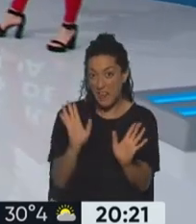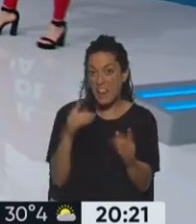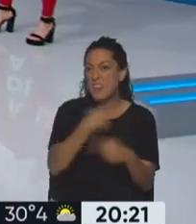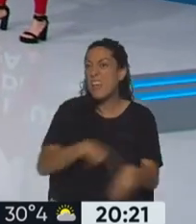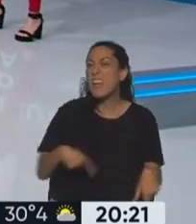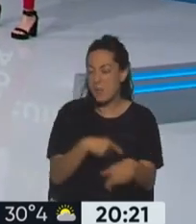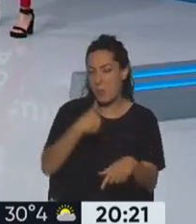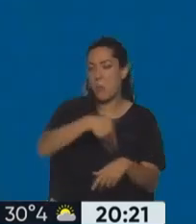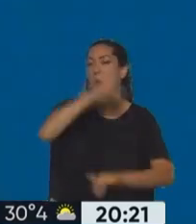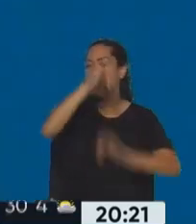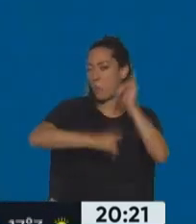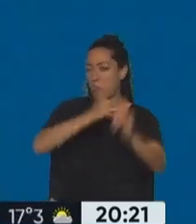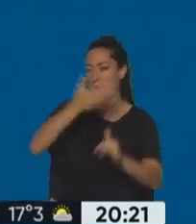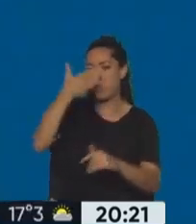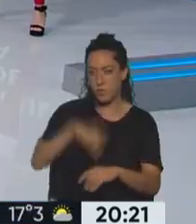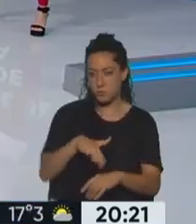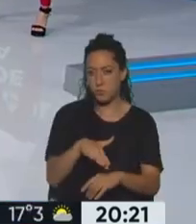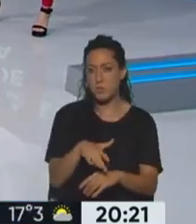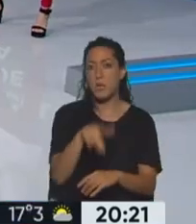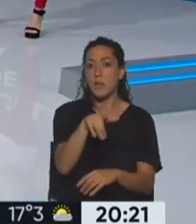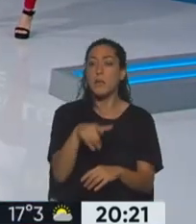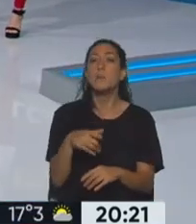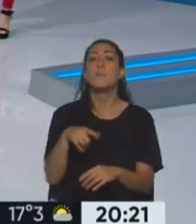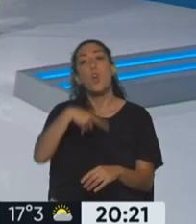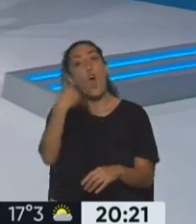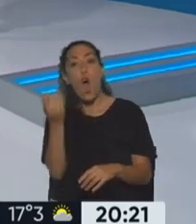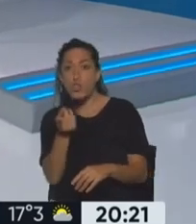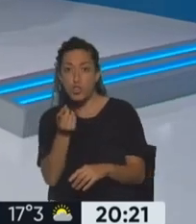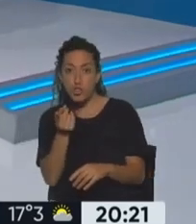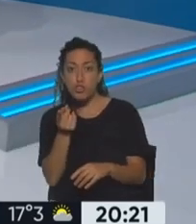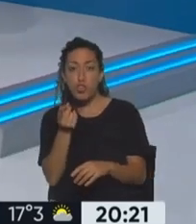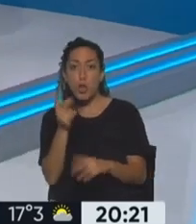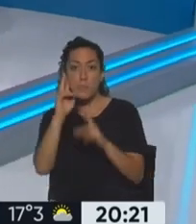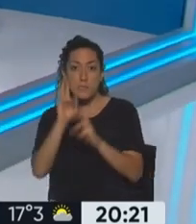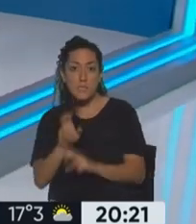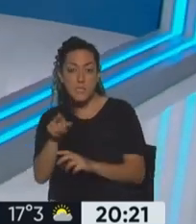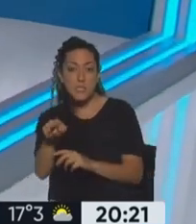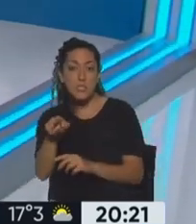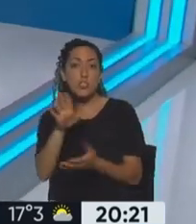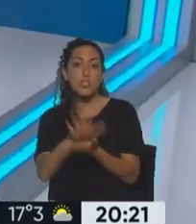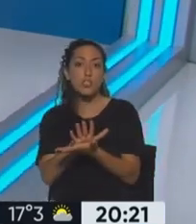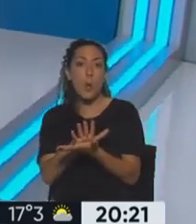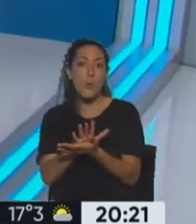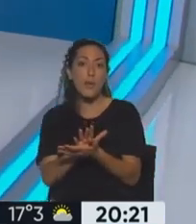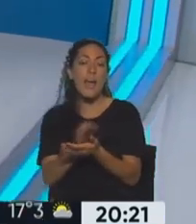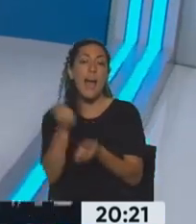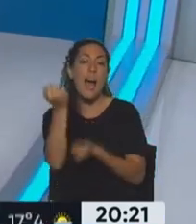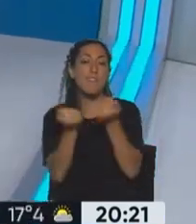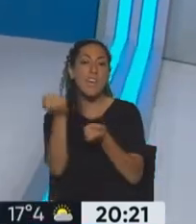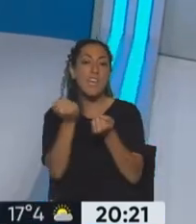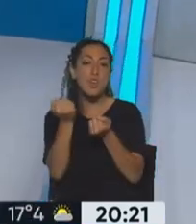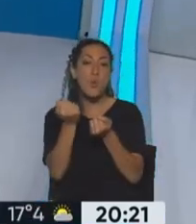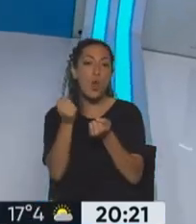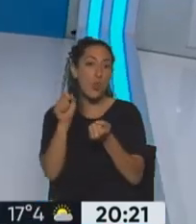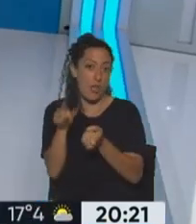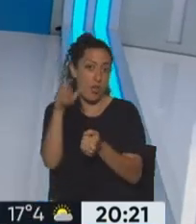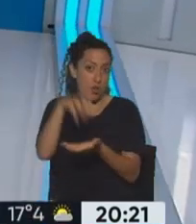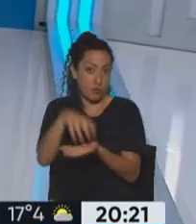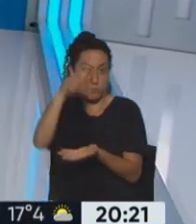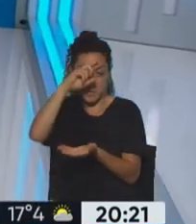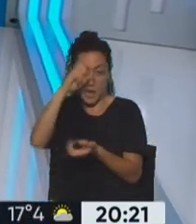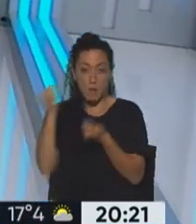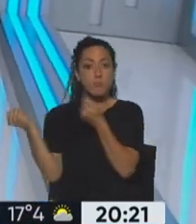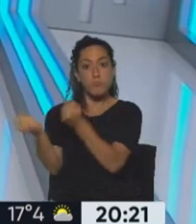por ahora. Así empieza, con sumario. El otro sumario era por el uso de un vehículo que pertenecía al Garrahan, y que parece